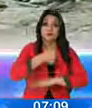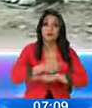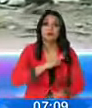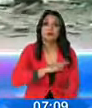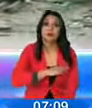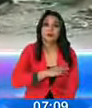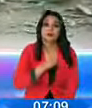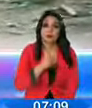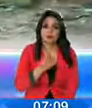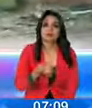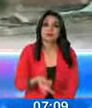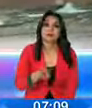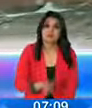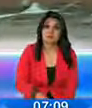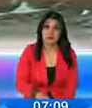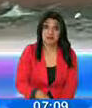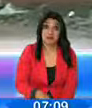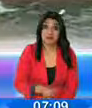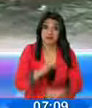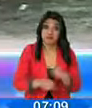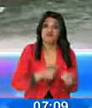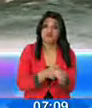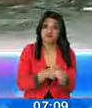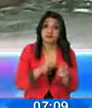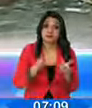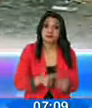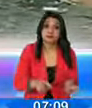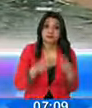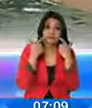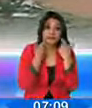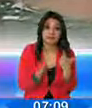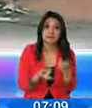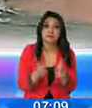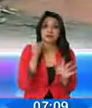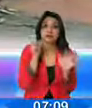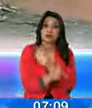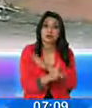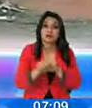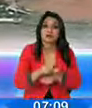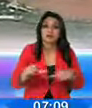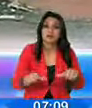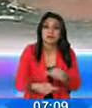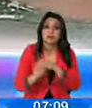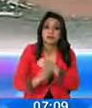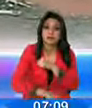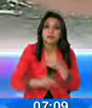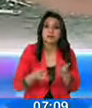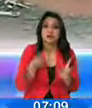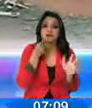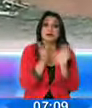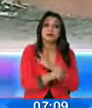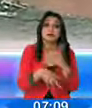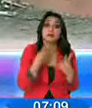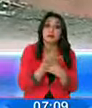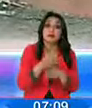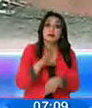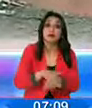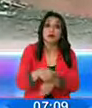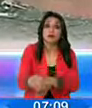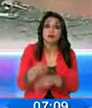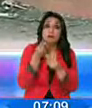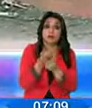han dicho que presentarán también en apoyo a esta investigación de la Fiscalía también demandas en cuanto a administrativas y penales por presunta declaración